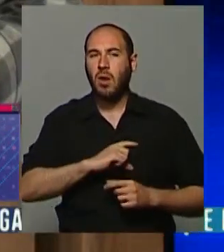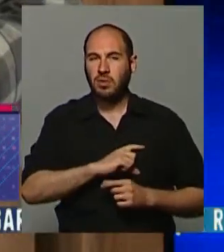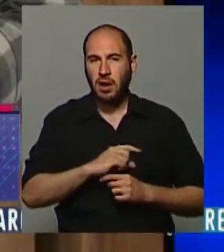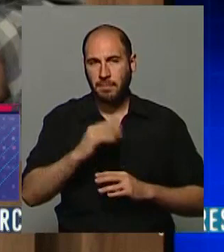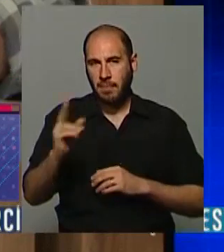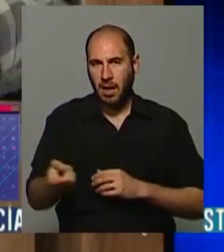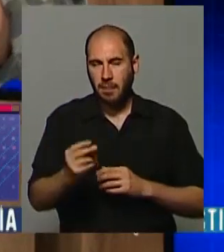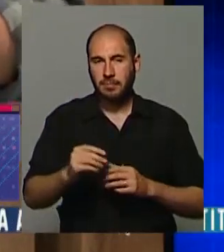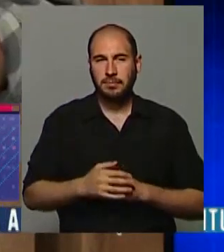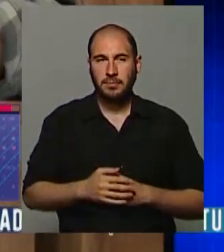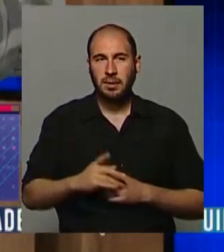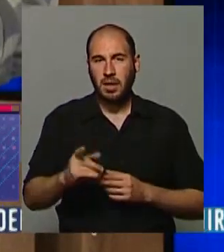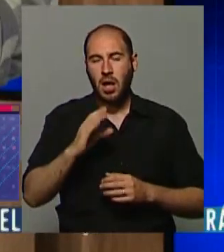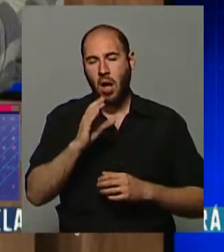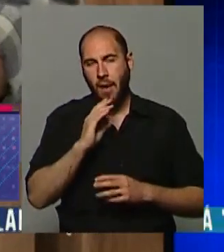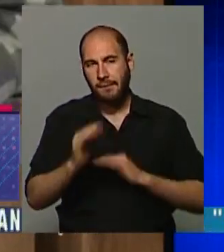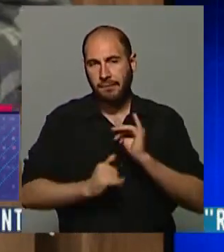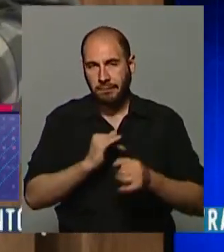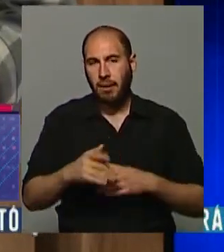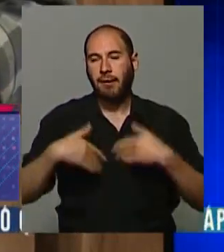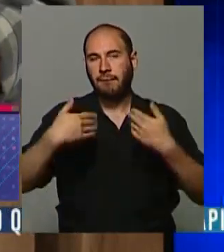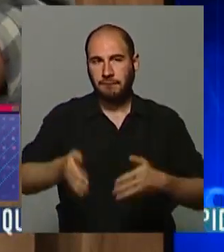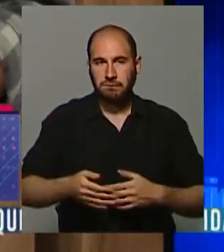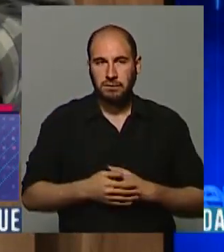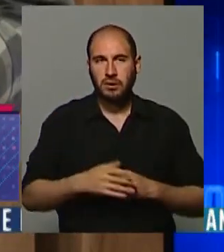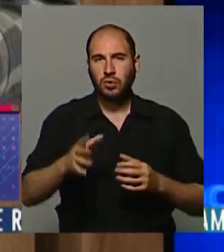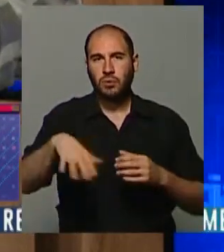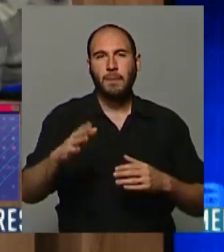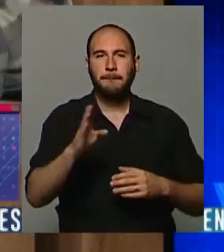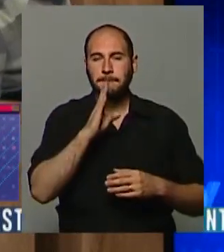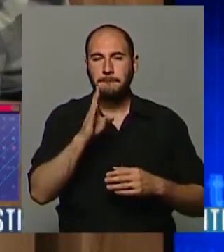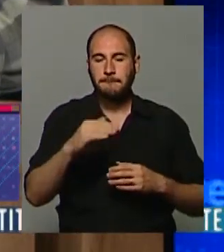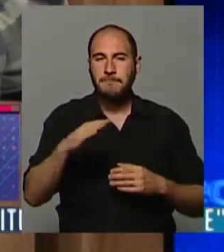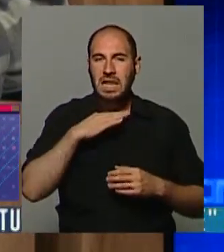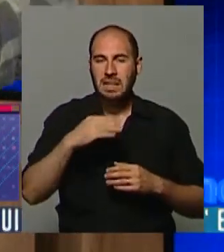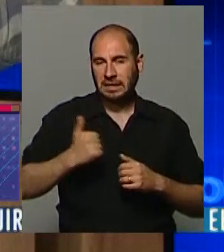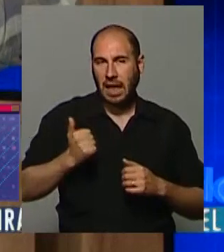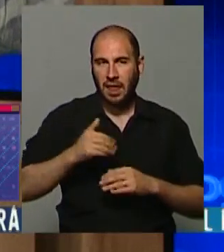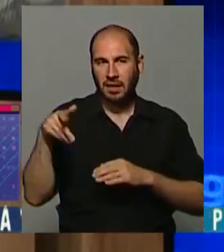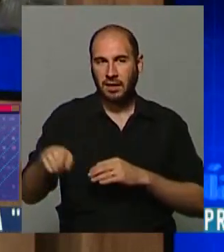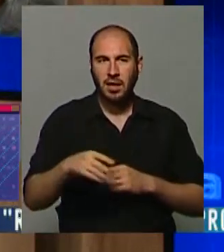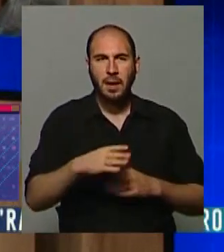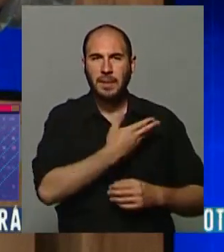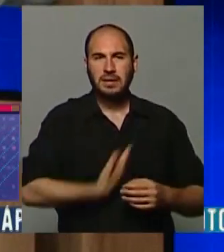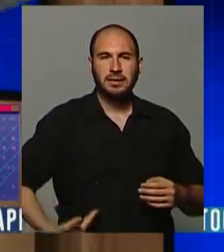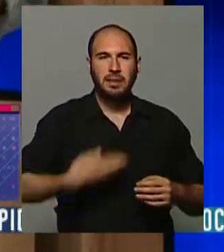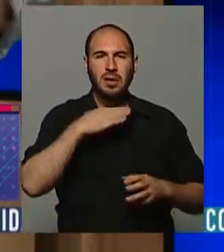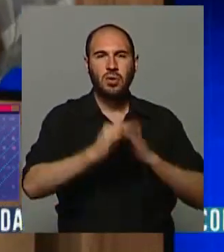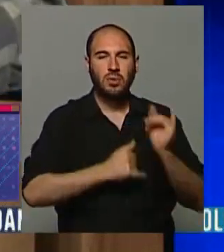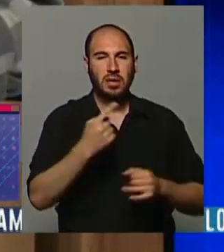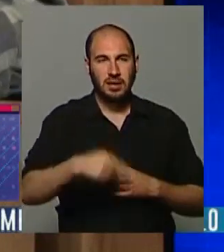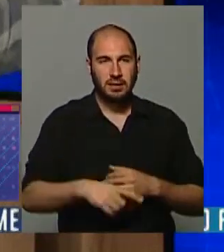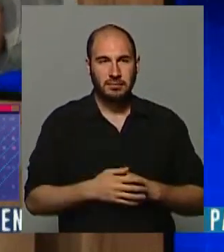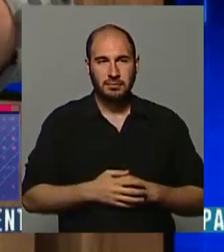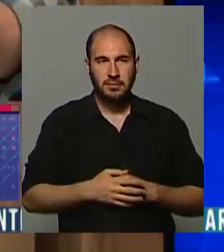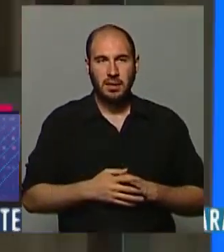Entonces, que usa como excusa para avanzar sobre la militarización. ¿Qué dijo López Obrador? Cooperemos,